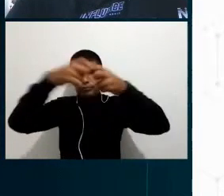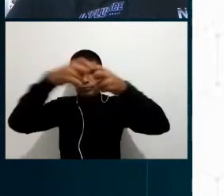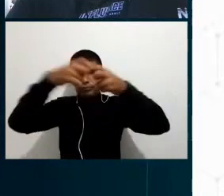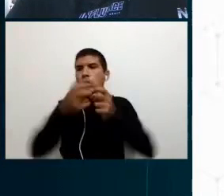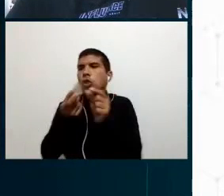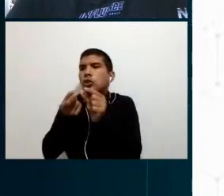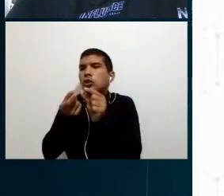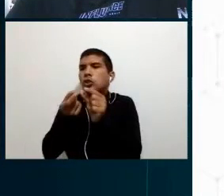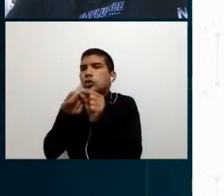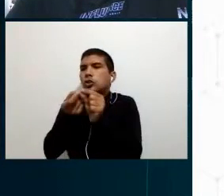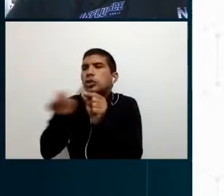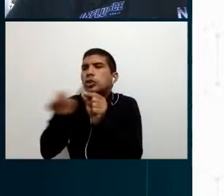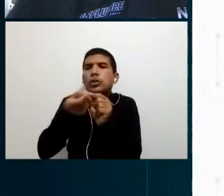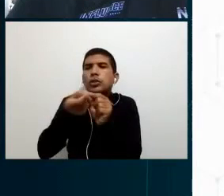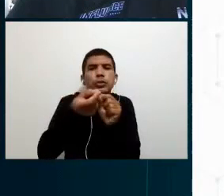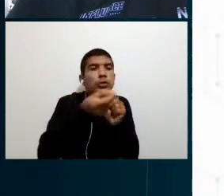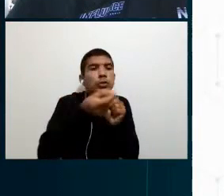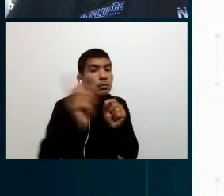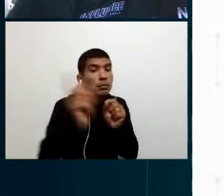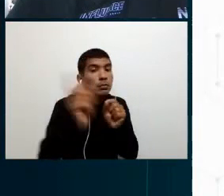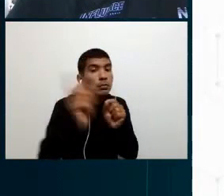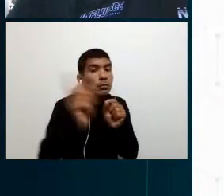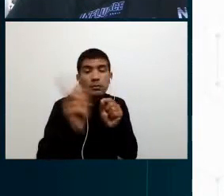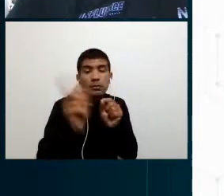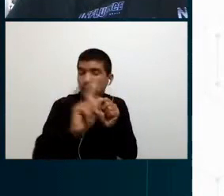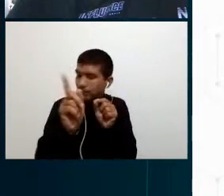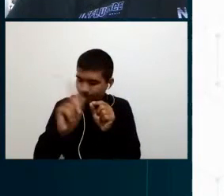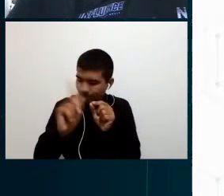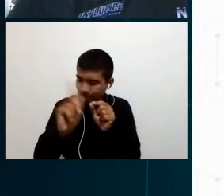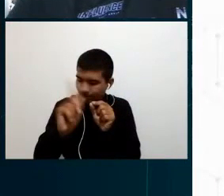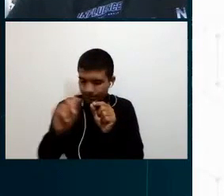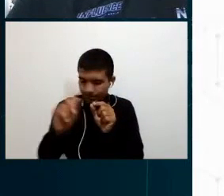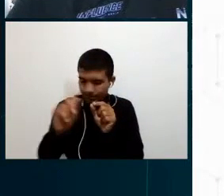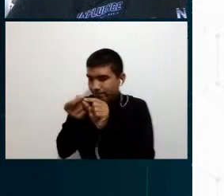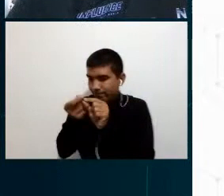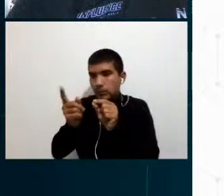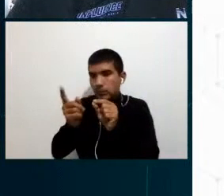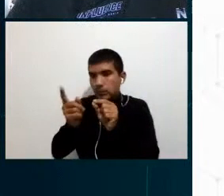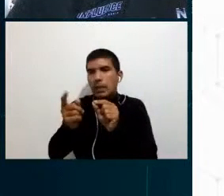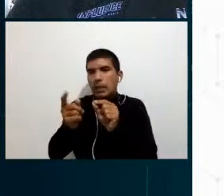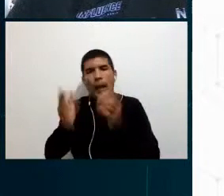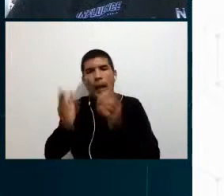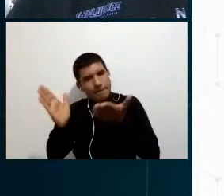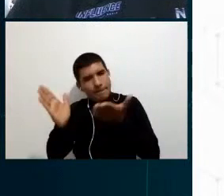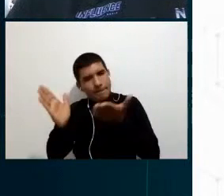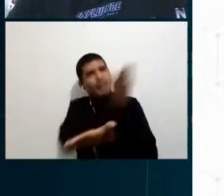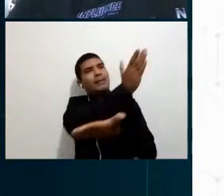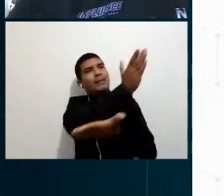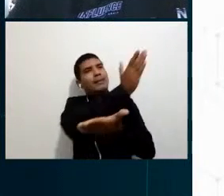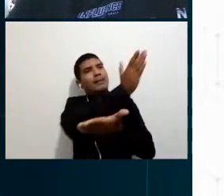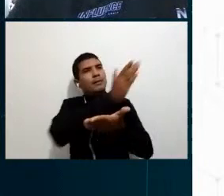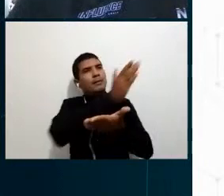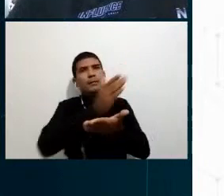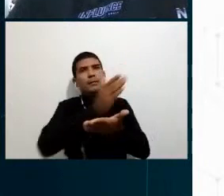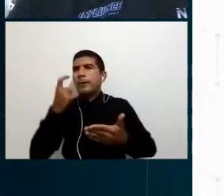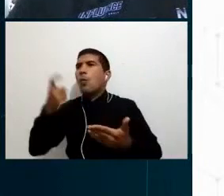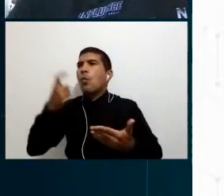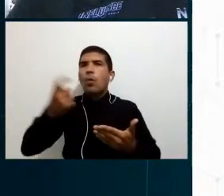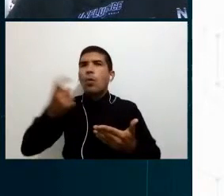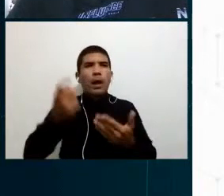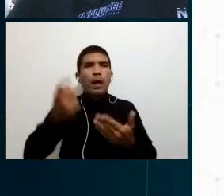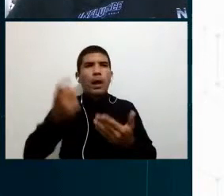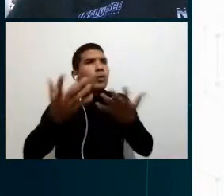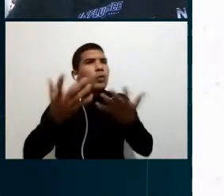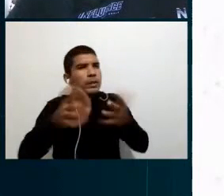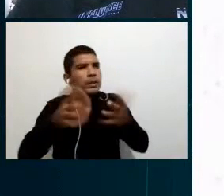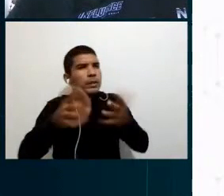terreno, son más difíciles de conseguir. Entonces, por ende, estamos migrando a soluciones que